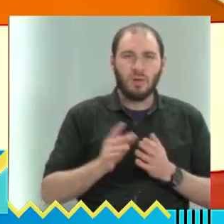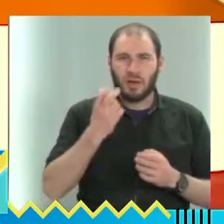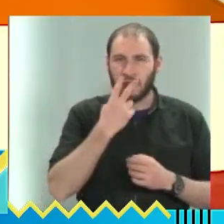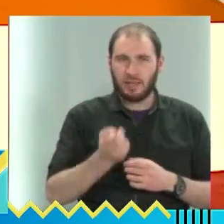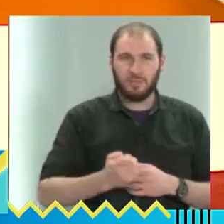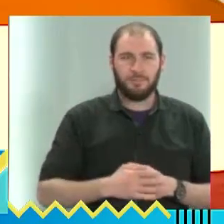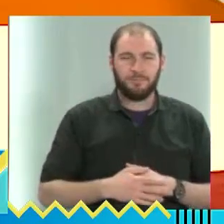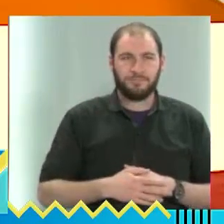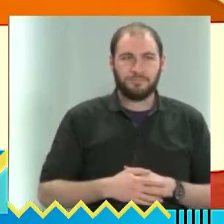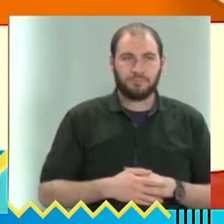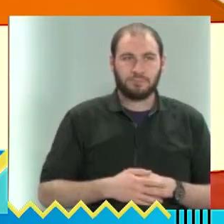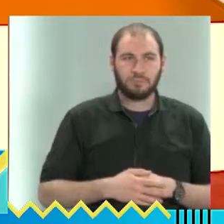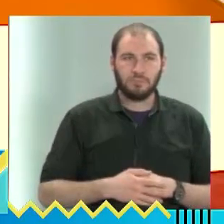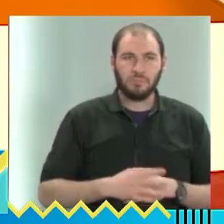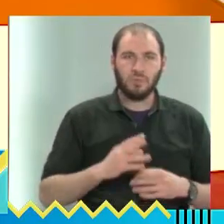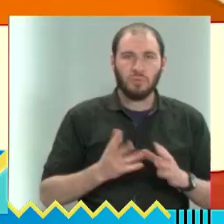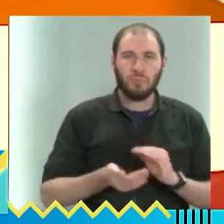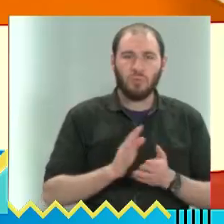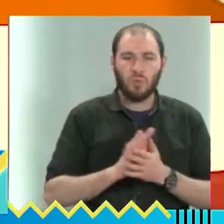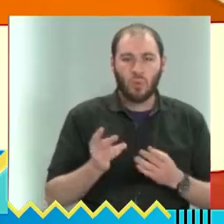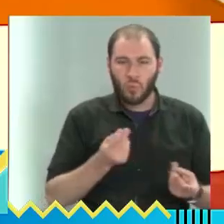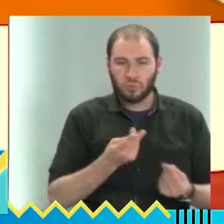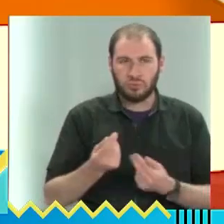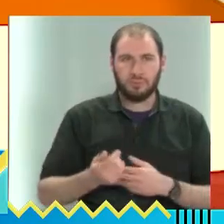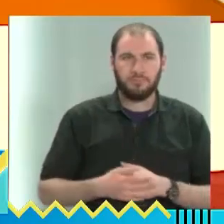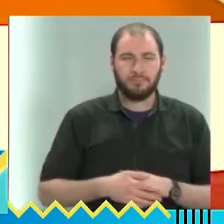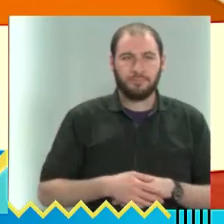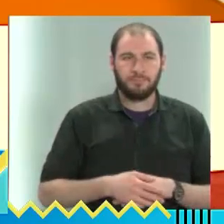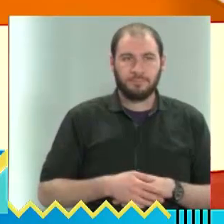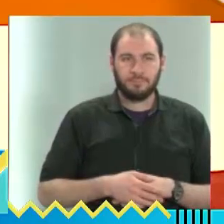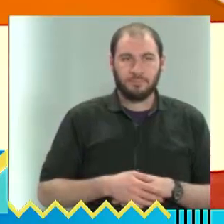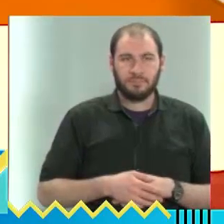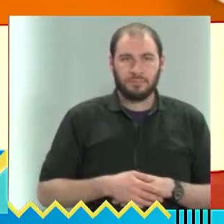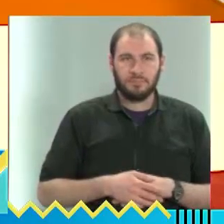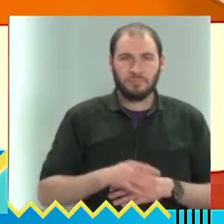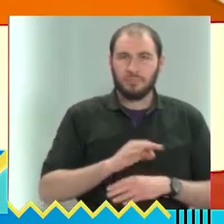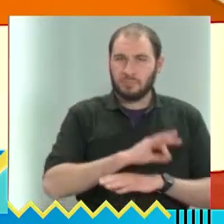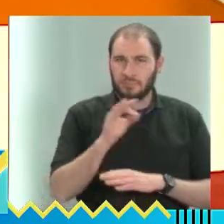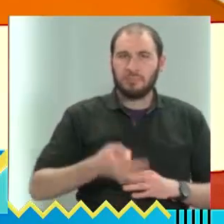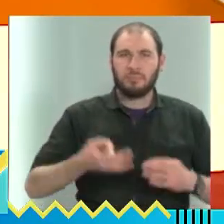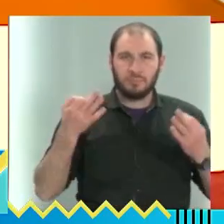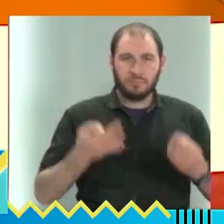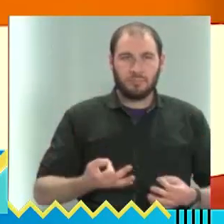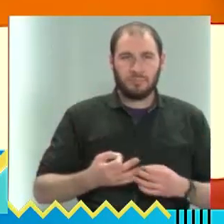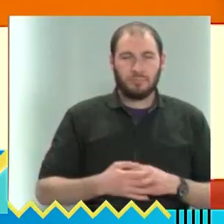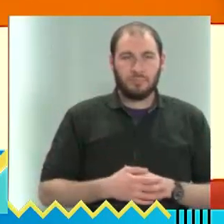energía, nuevas formas de uso, la buena arquitectura,